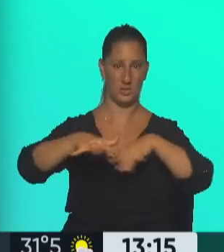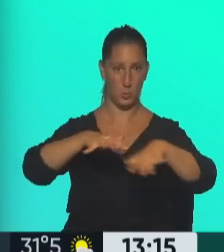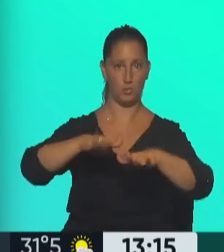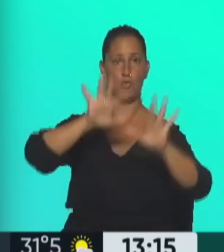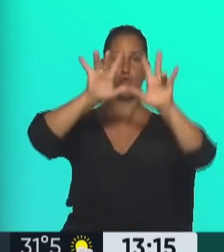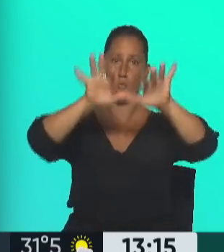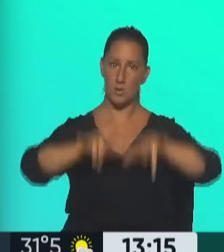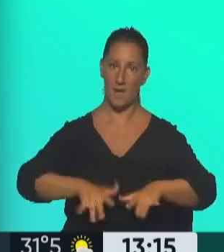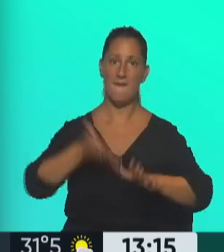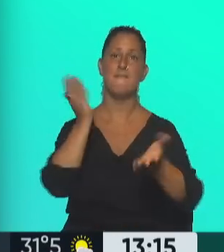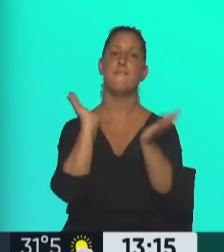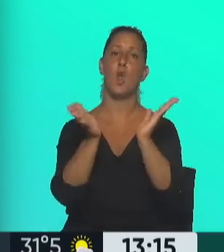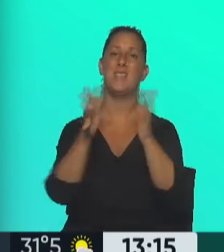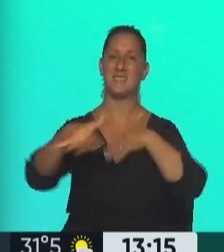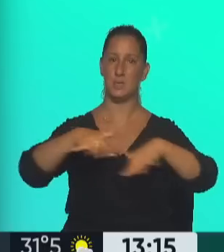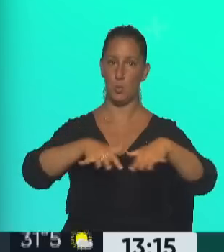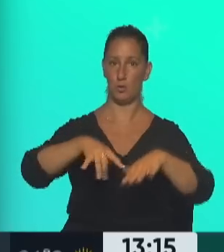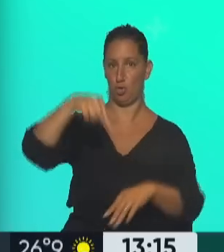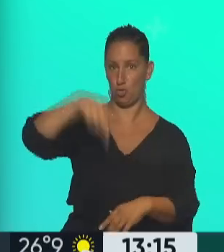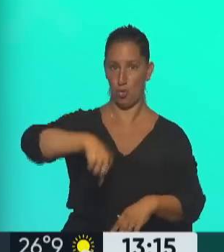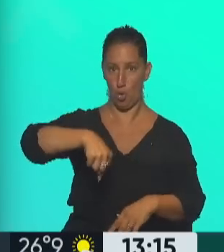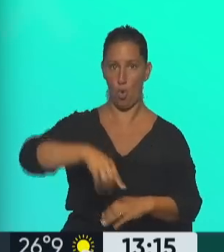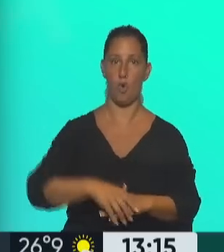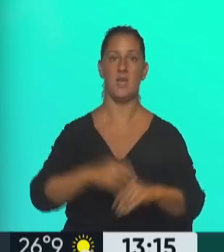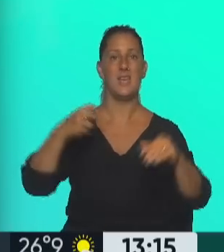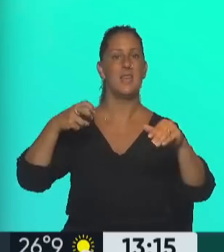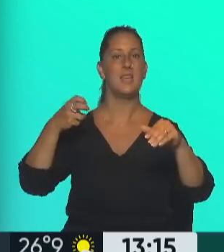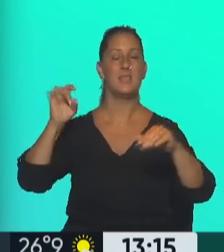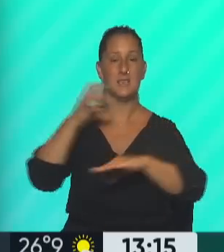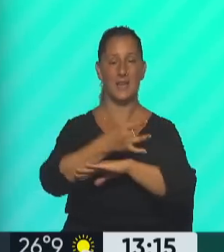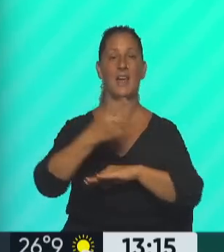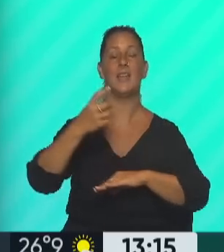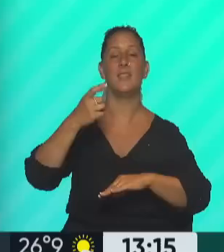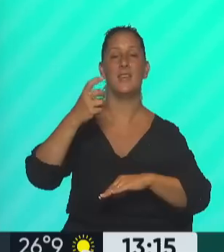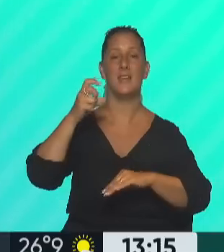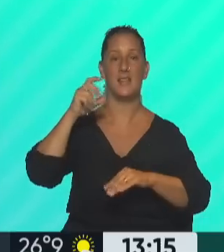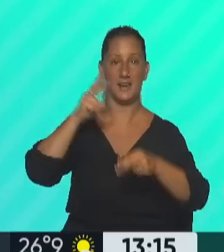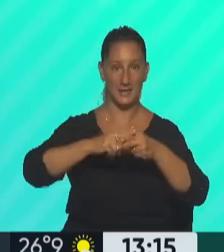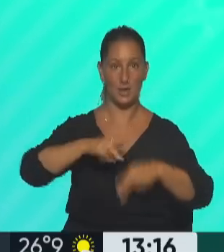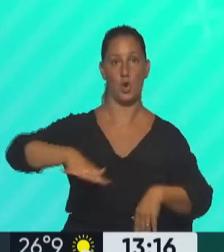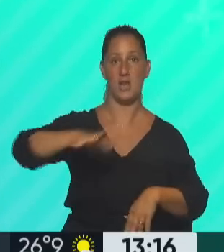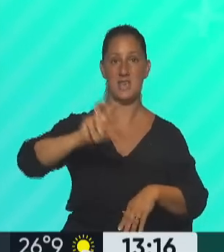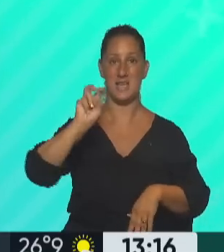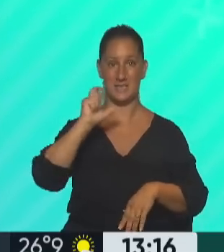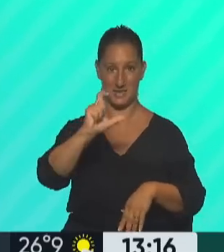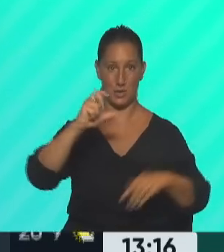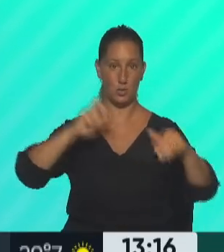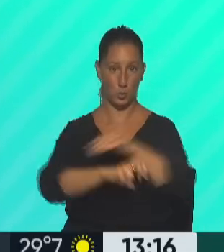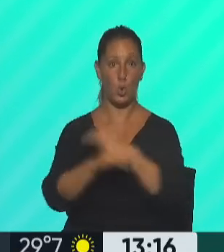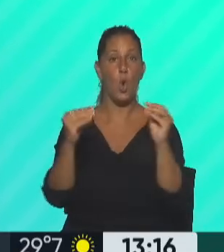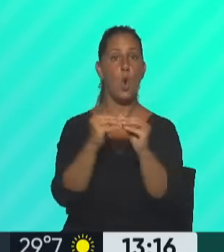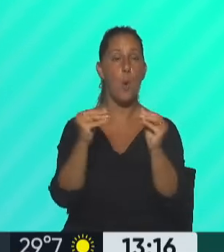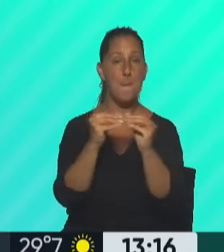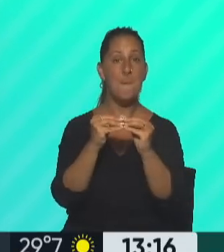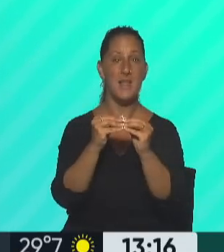el comunicado una violenta situación que se dio en el día de la fecha en la estación retiro de la línea donde un compañero del sector estaciones